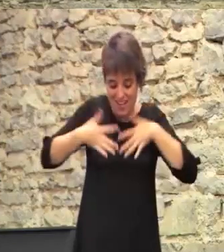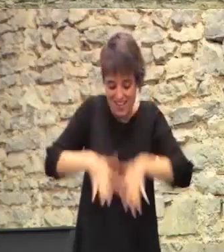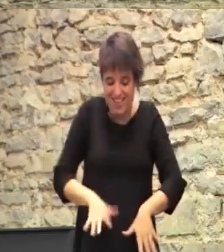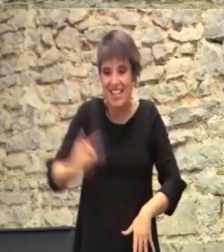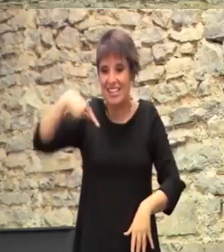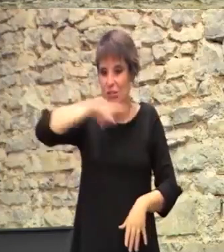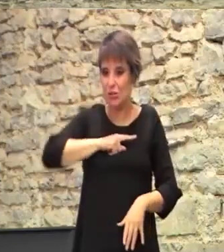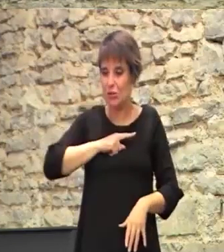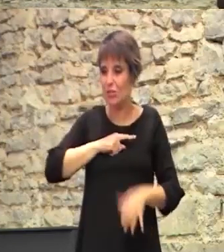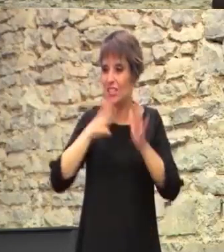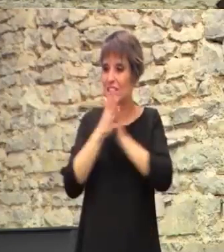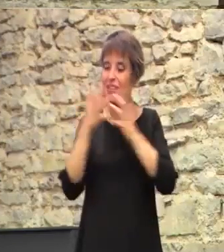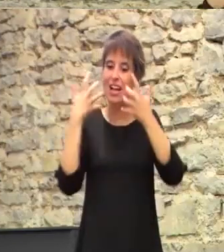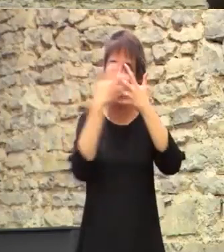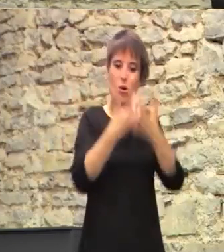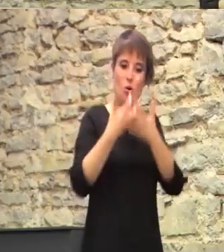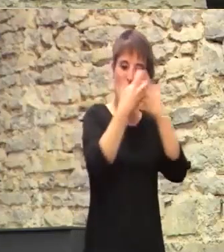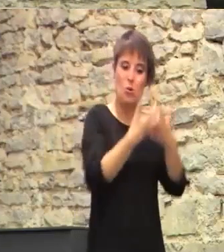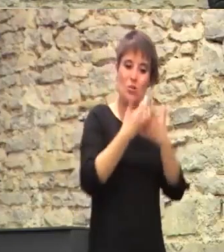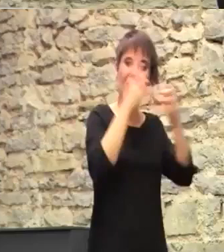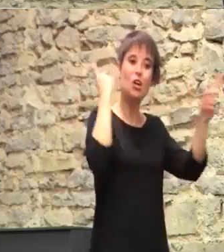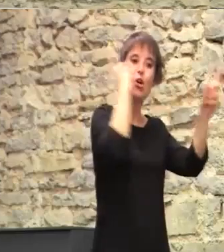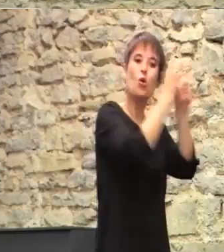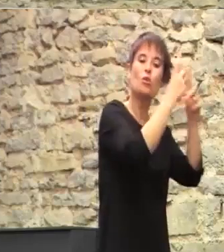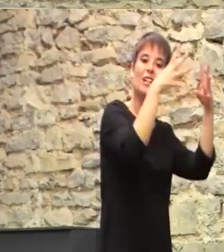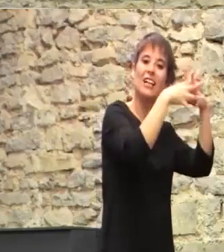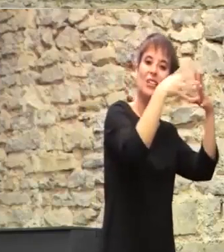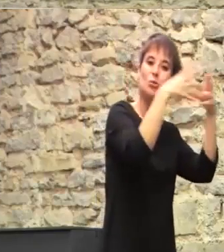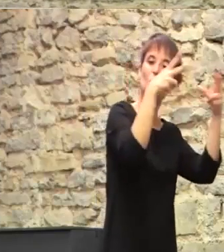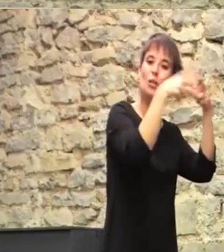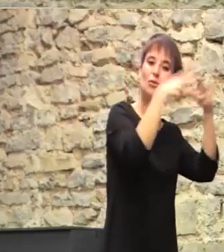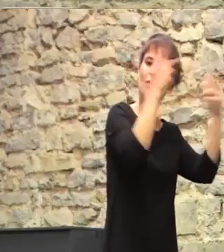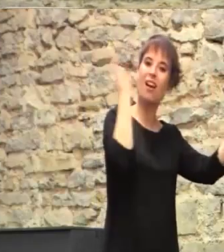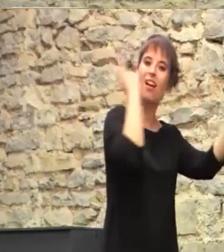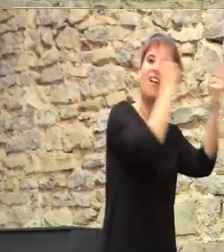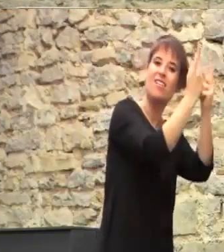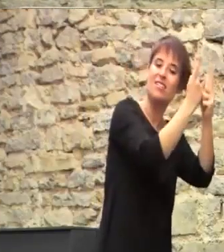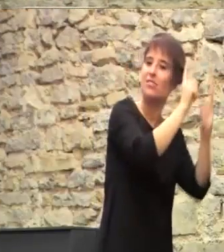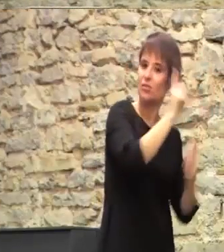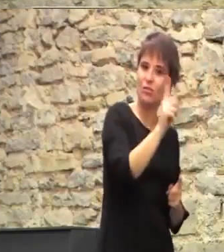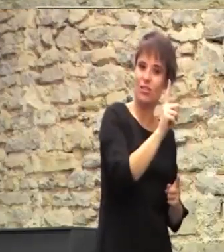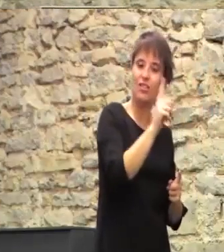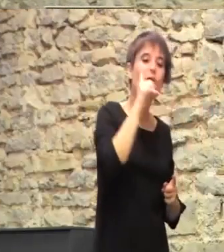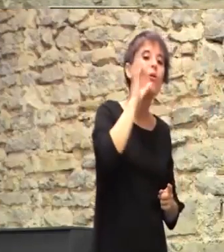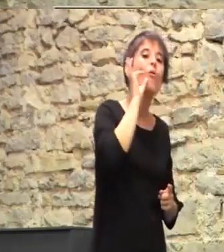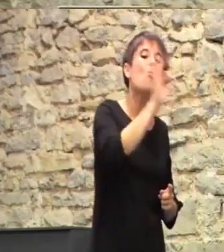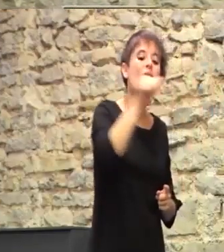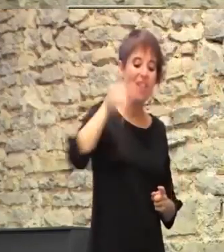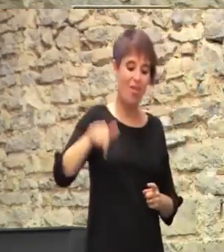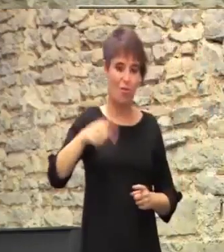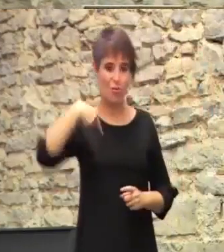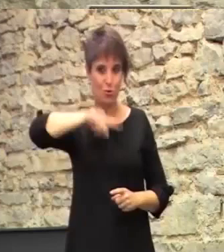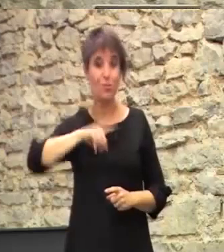nuestro ya no luchamos contra en estas estructuras sociales contra el león cuidado con el microbio